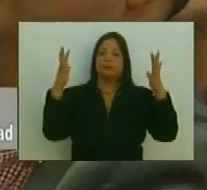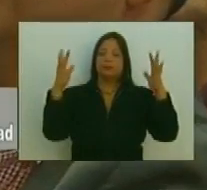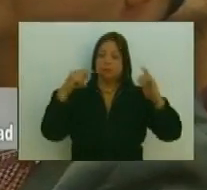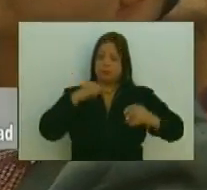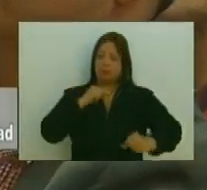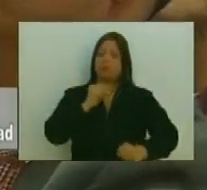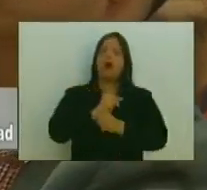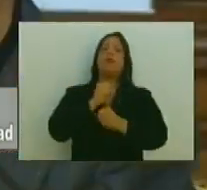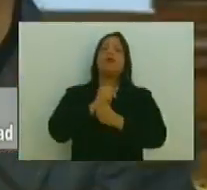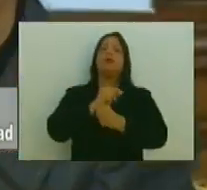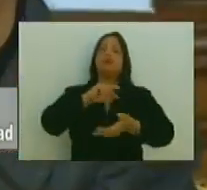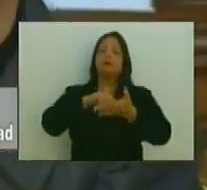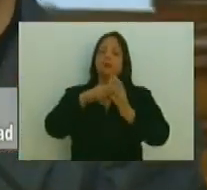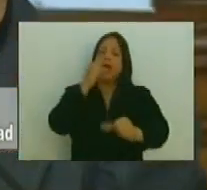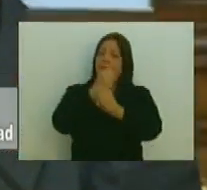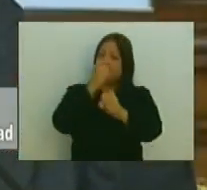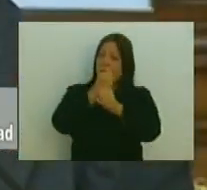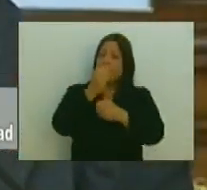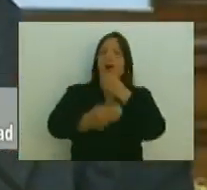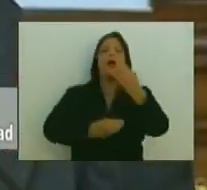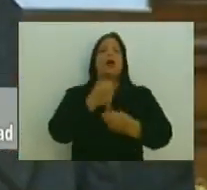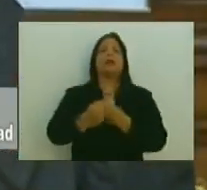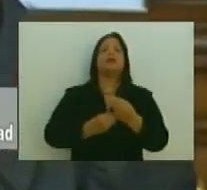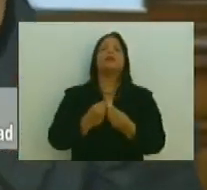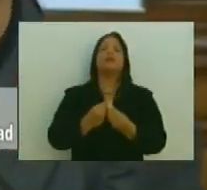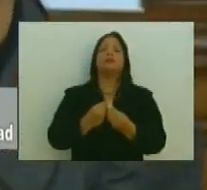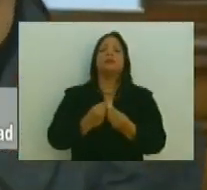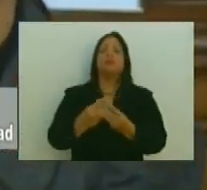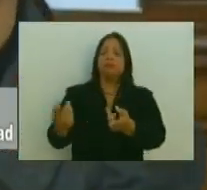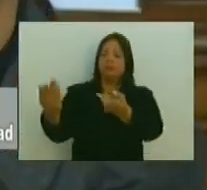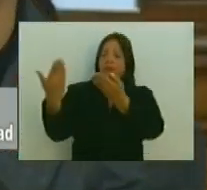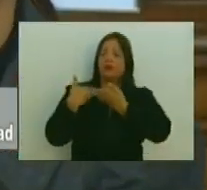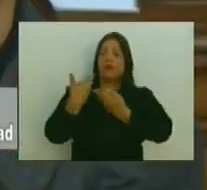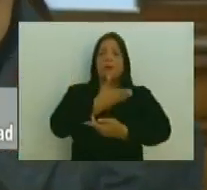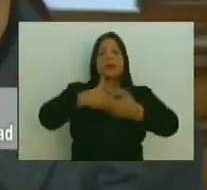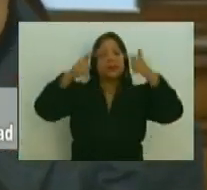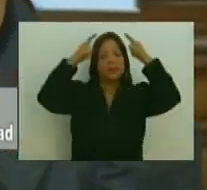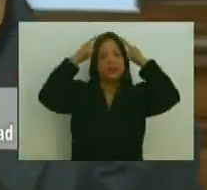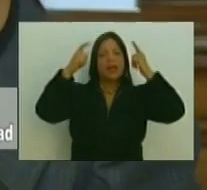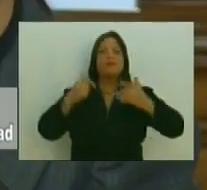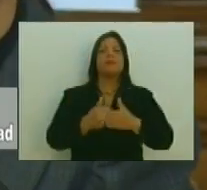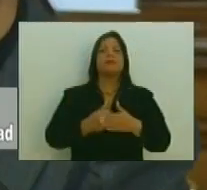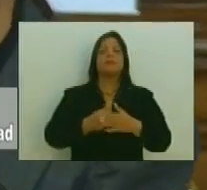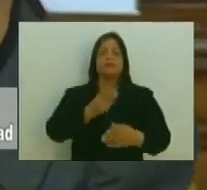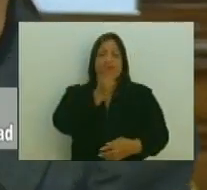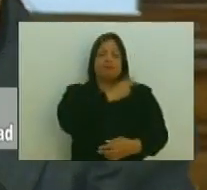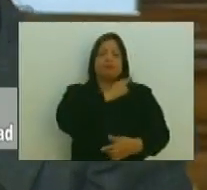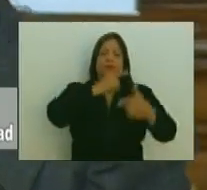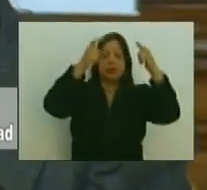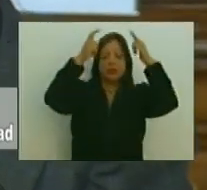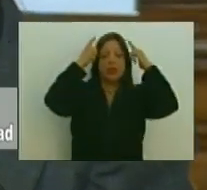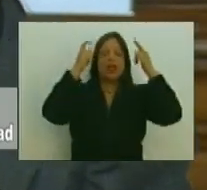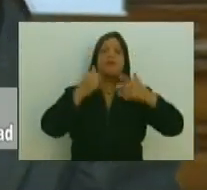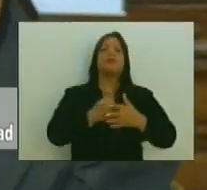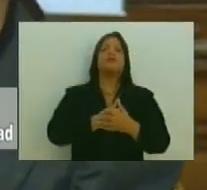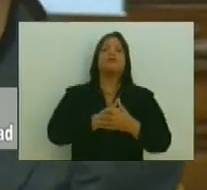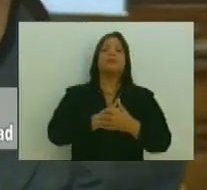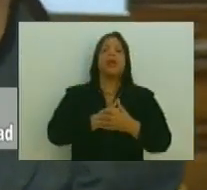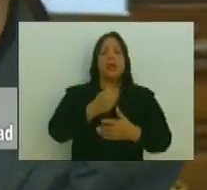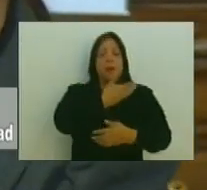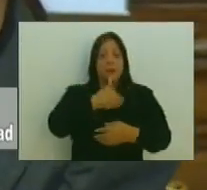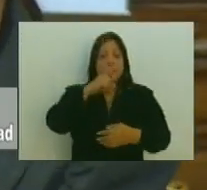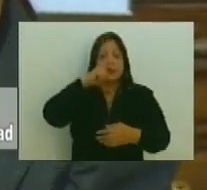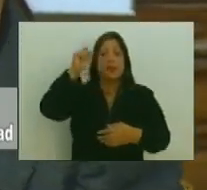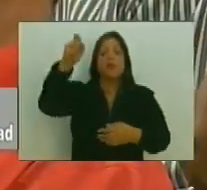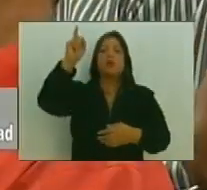porque esa es la tarea que nos dio nuestro presidente, nuestro comandante Chávez, y nuestro